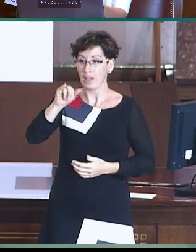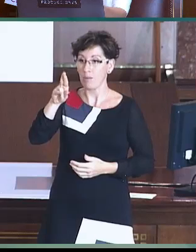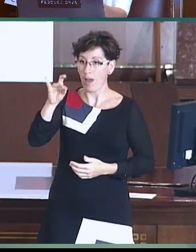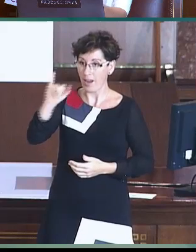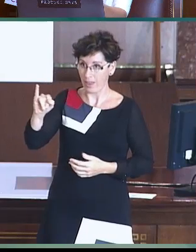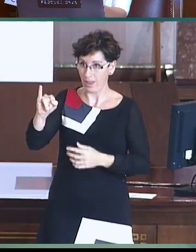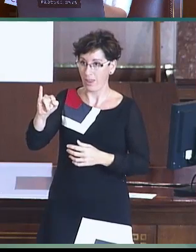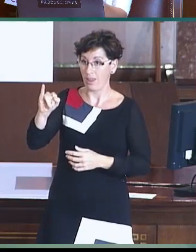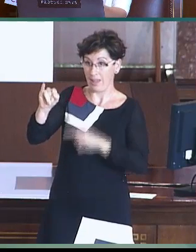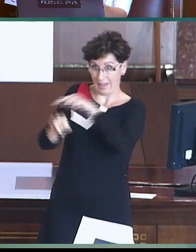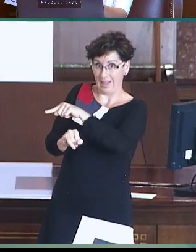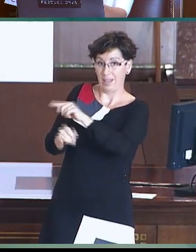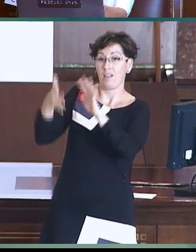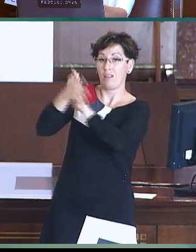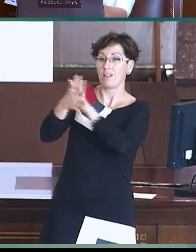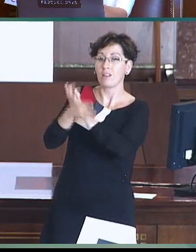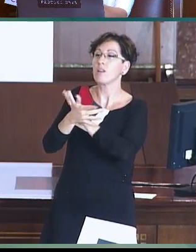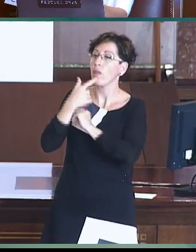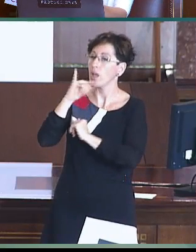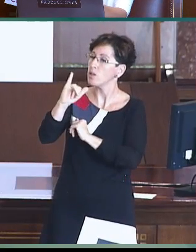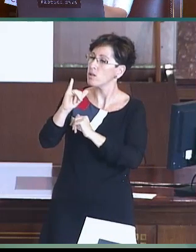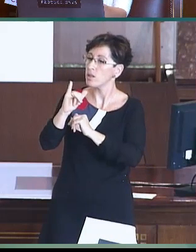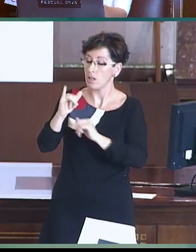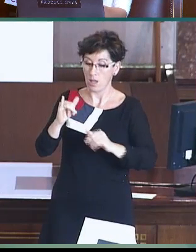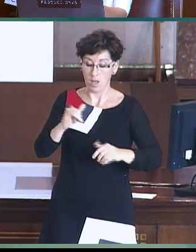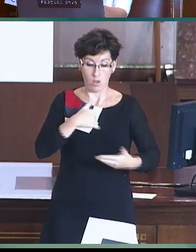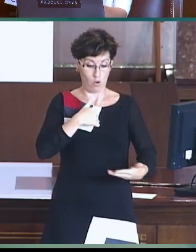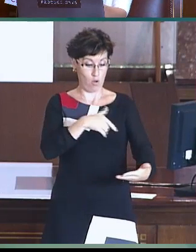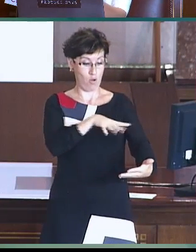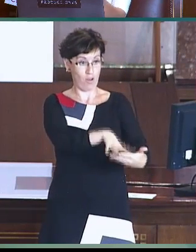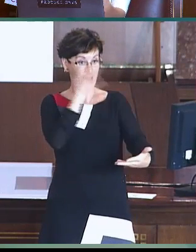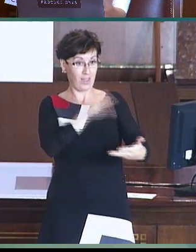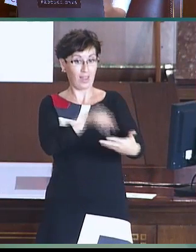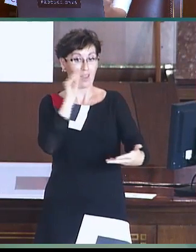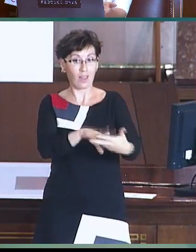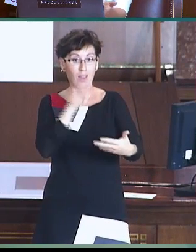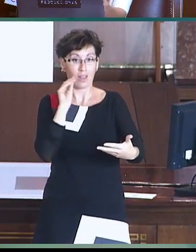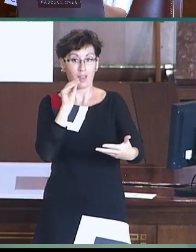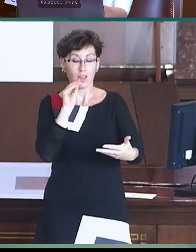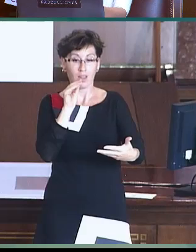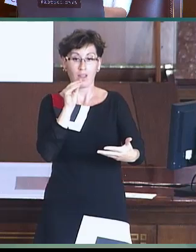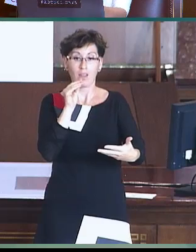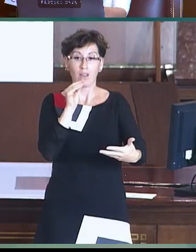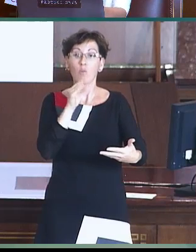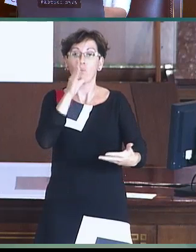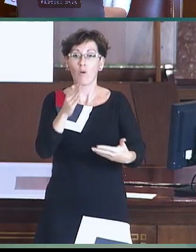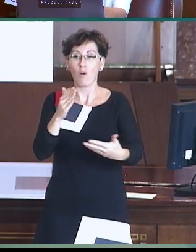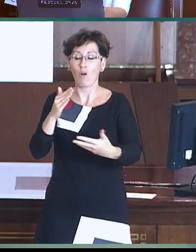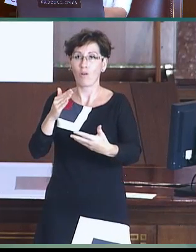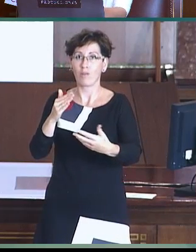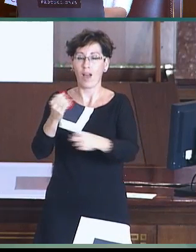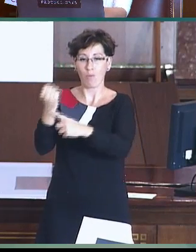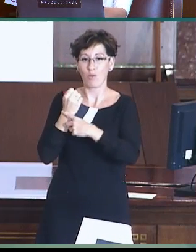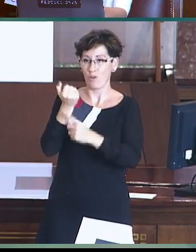se señala una correlación positiva entre la comprensión de lengua de signos americana y la comprensión